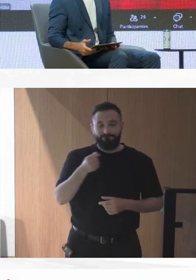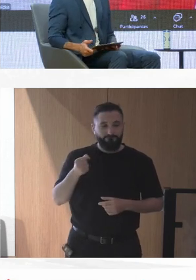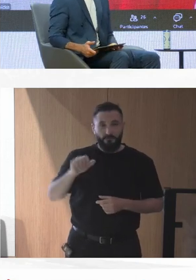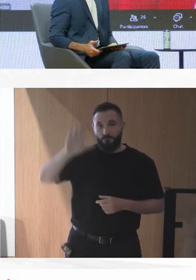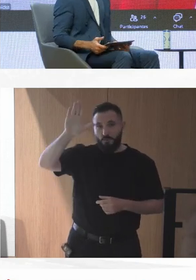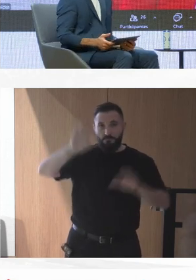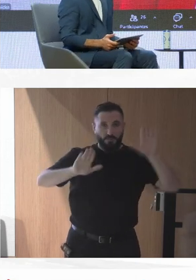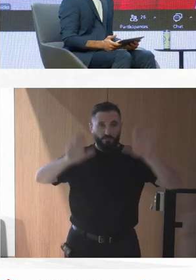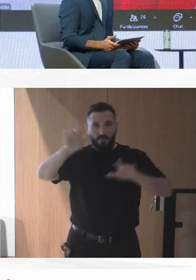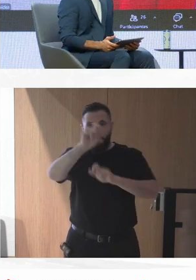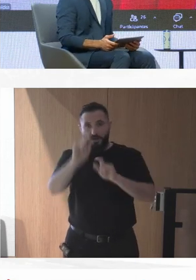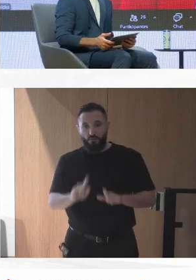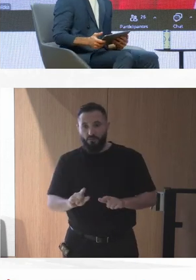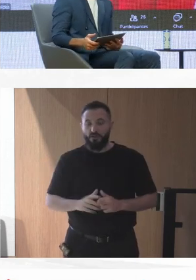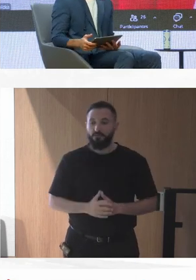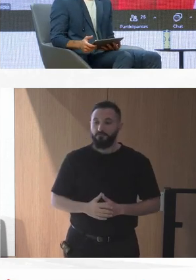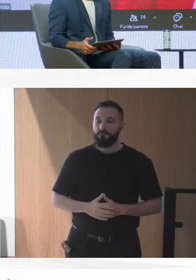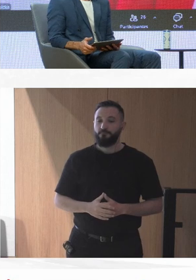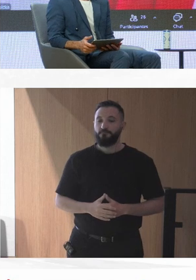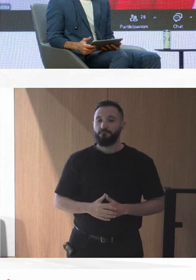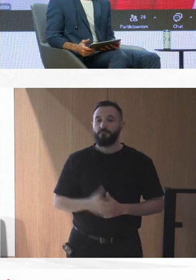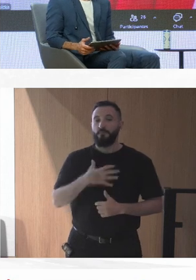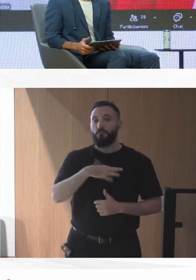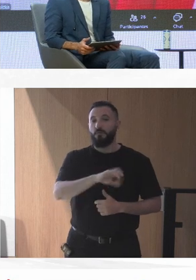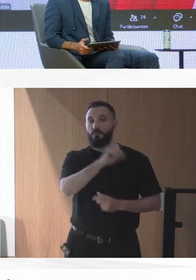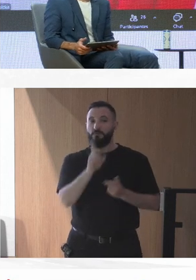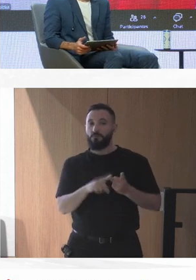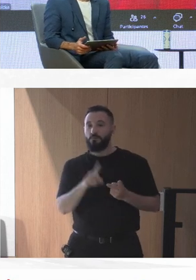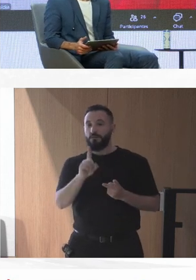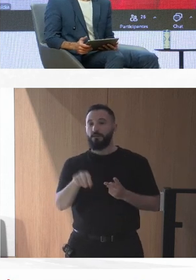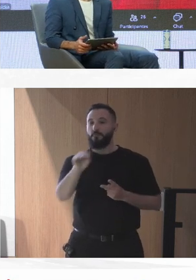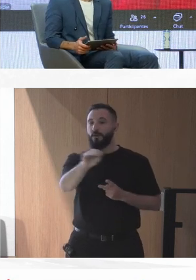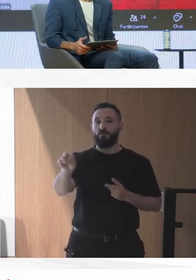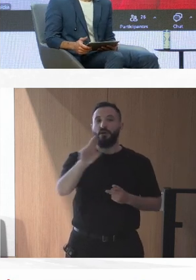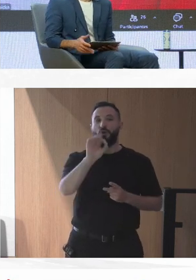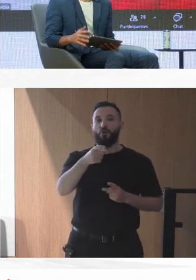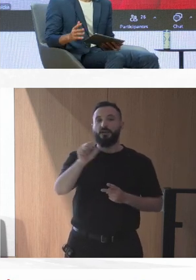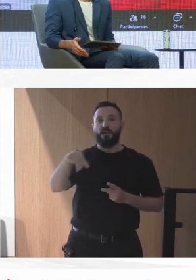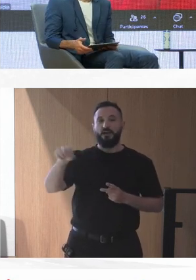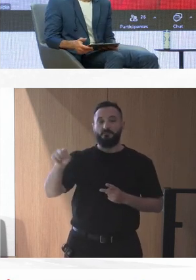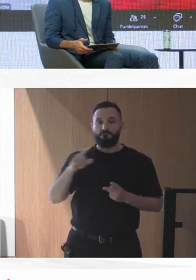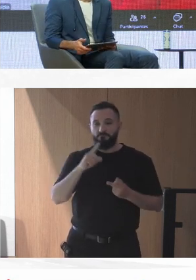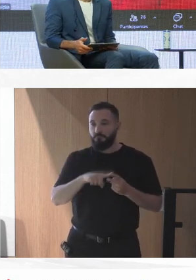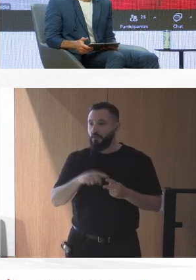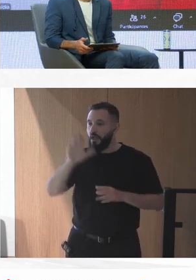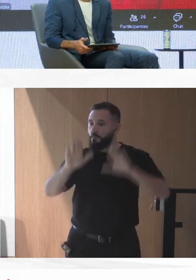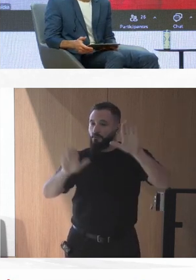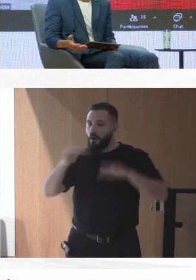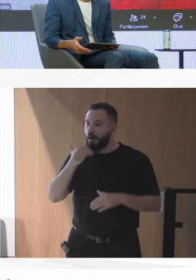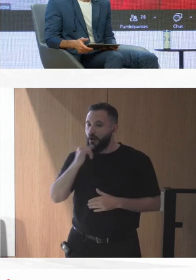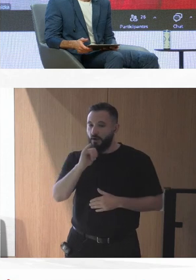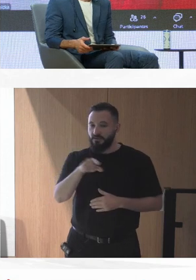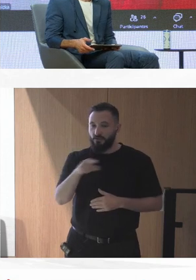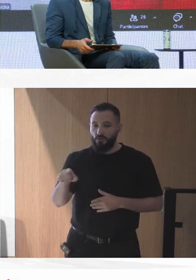y a lo mejor luego también podemos tener preguntas para vosotros. No sé si hay alguna pregunta, es